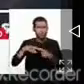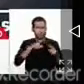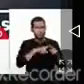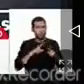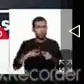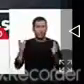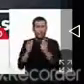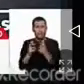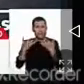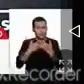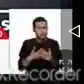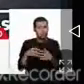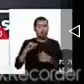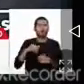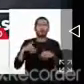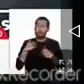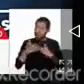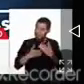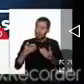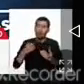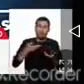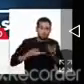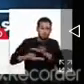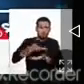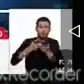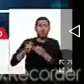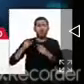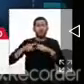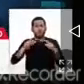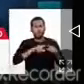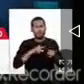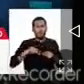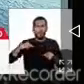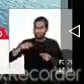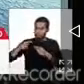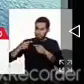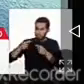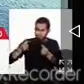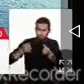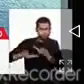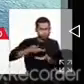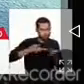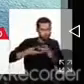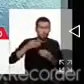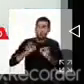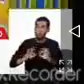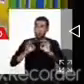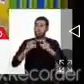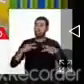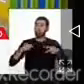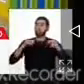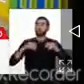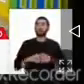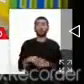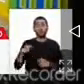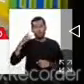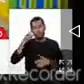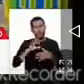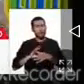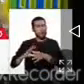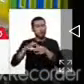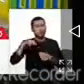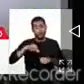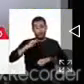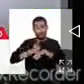generando nuevas empresas y un flujo de dinero con movimientos financieros importantes. El objetivo de nuestra alianza es, desde